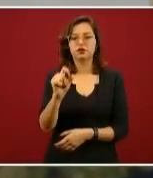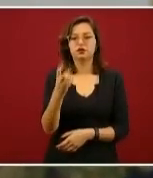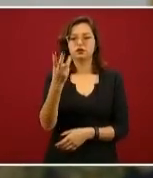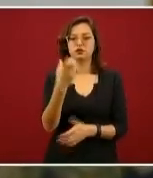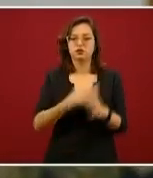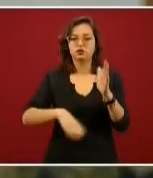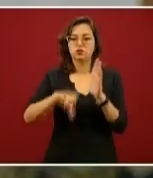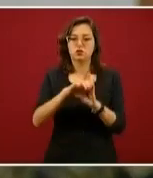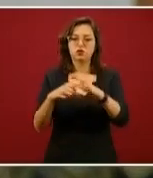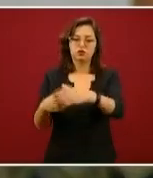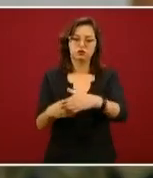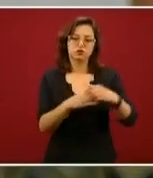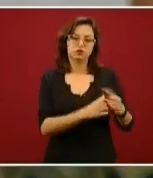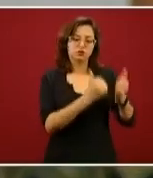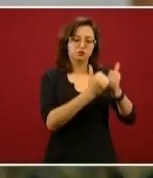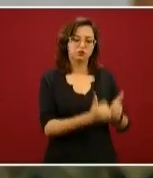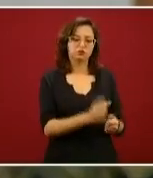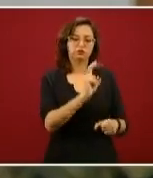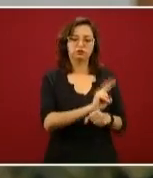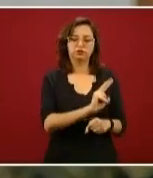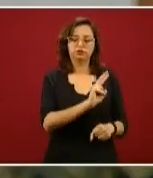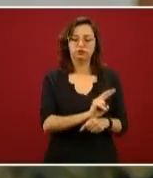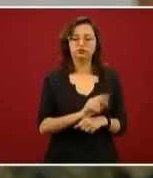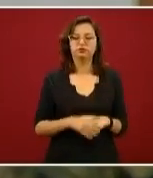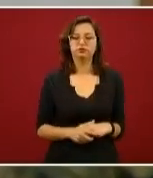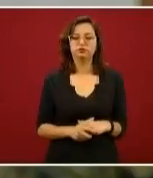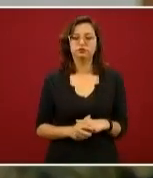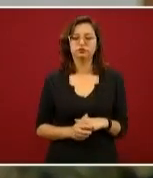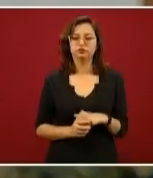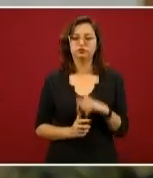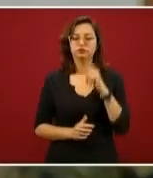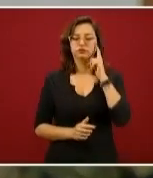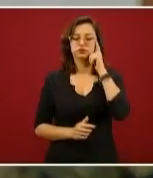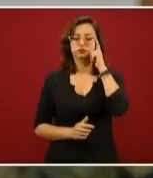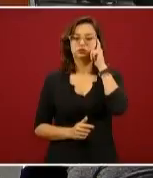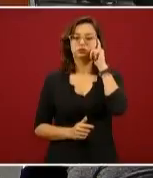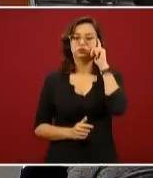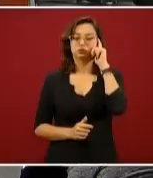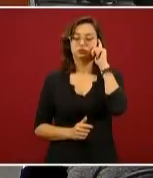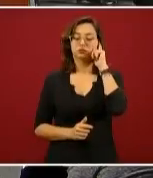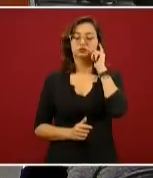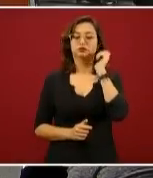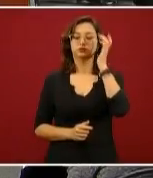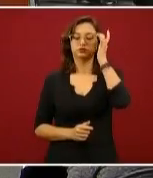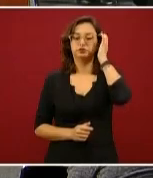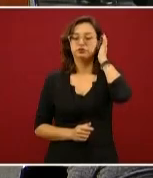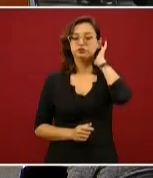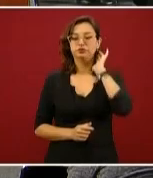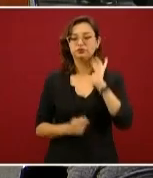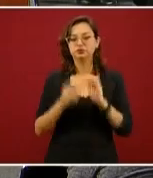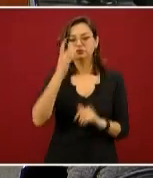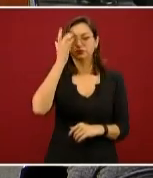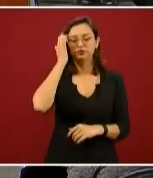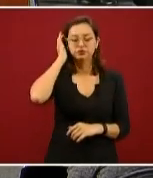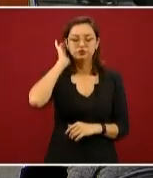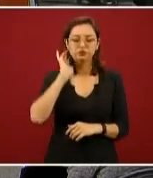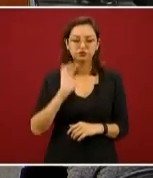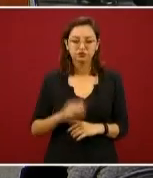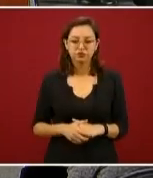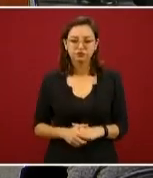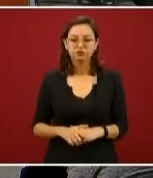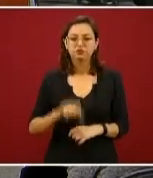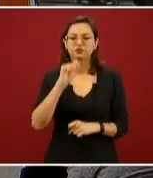aislamiento. Esto es en nuestros hospitales. También tenemos, adelante por favor, tenemos